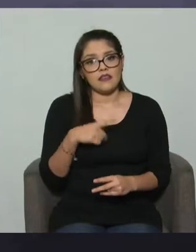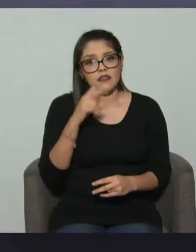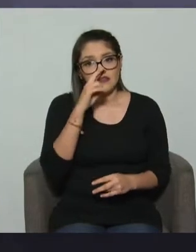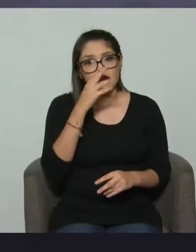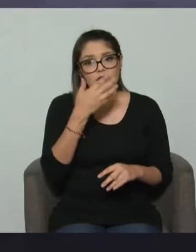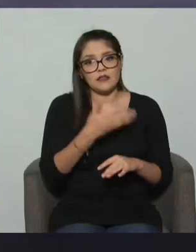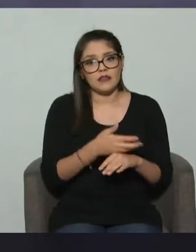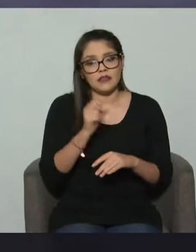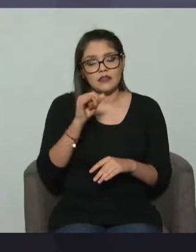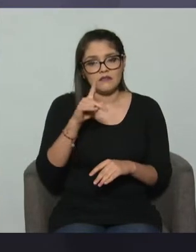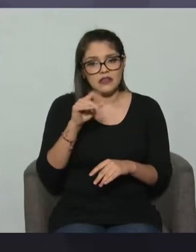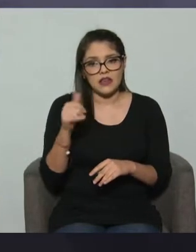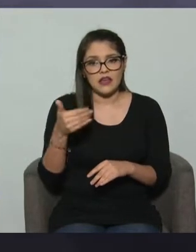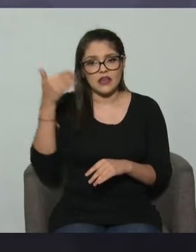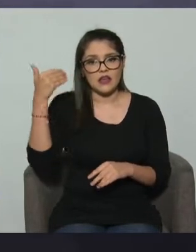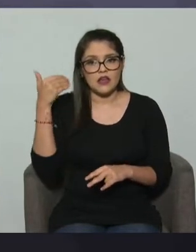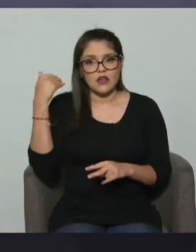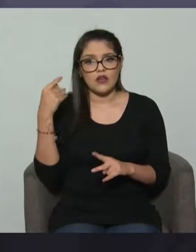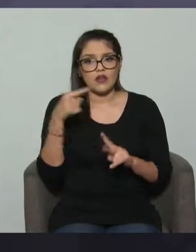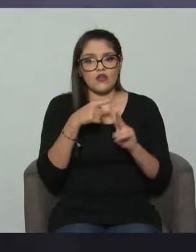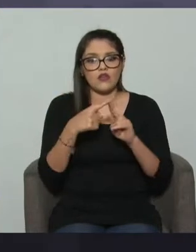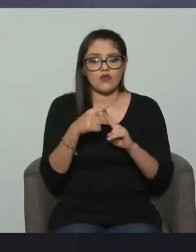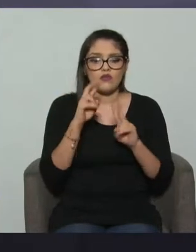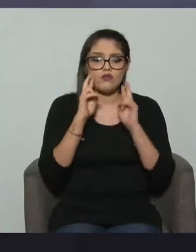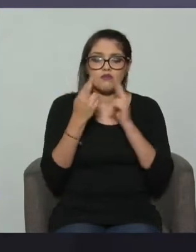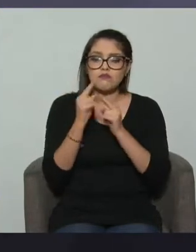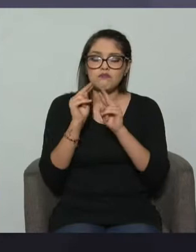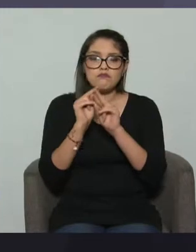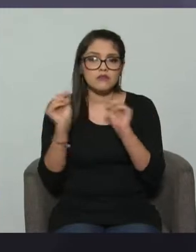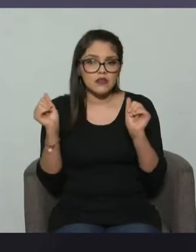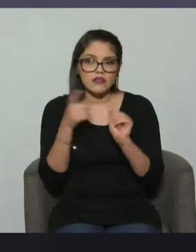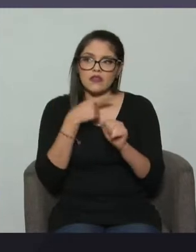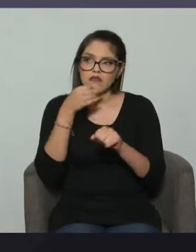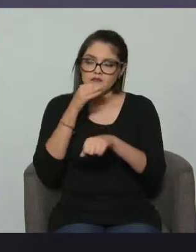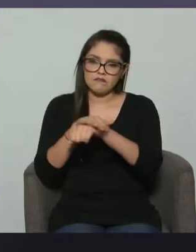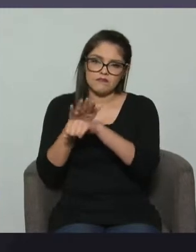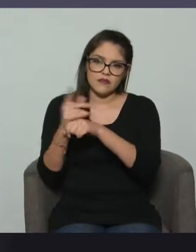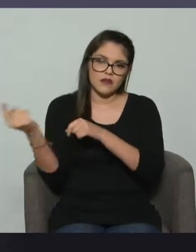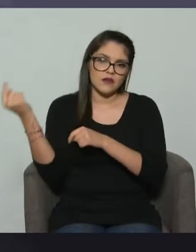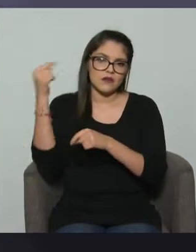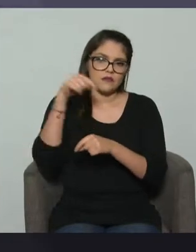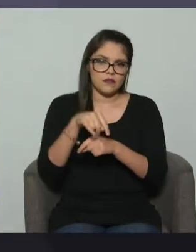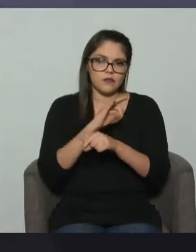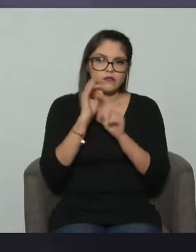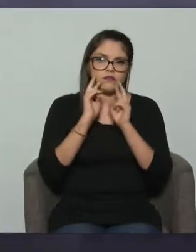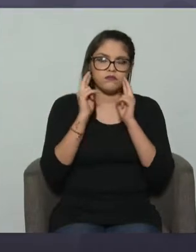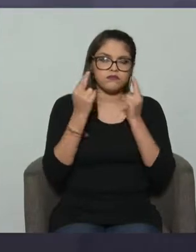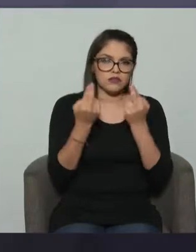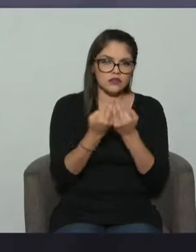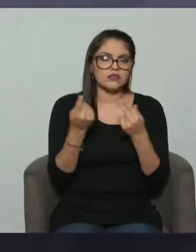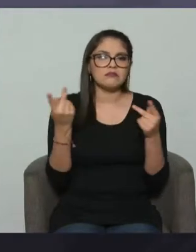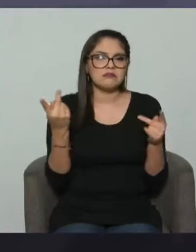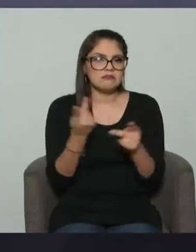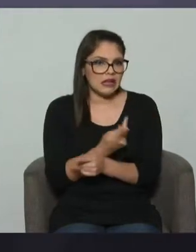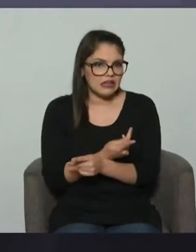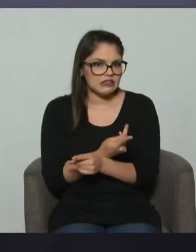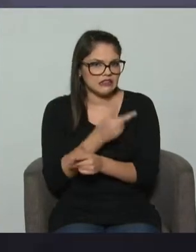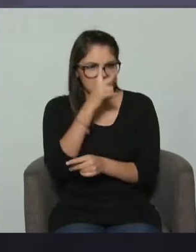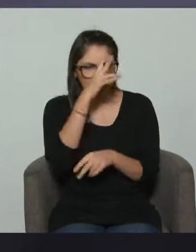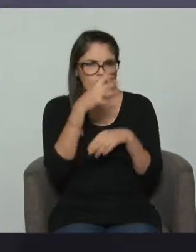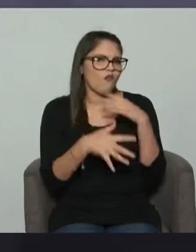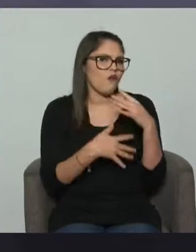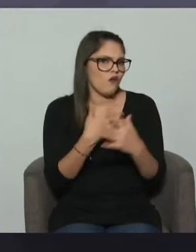estado en las últimas 2 reuniones, la idea sería poderlo convocar y sobre todo hacer una reunión extraordinaria que nos permita justo hablar sobre qué está pasando con la violencia